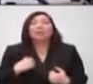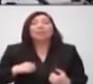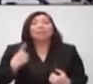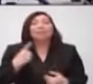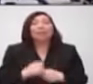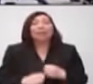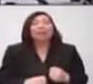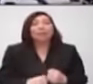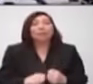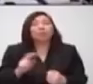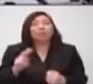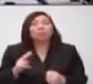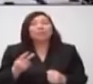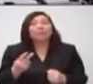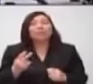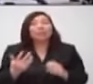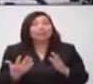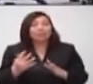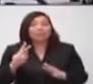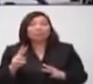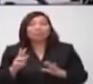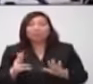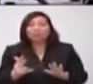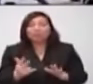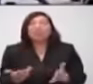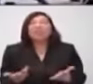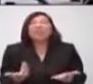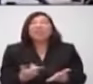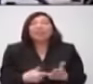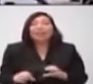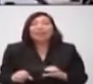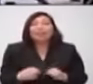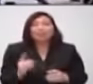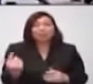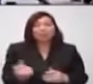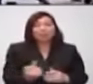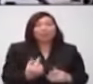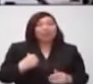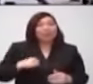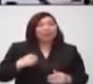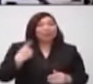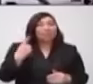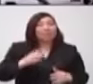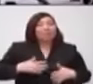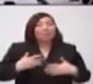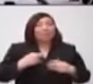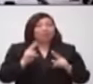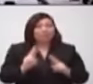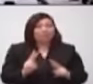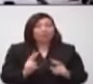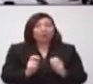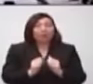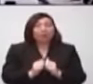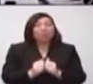para el 2015-2018. ¿Qué medidas implementó el alcalde para poder ver de contar